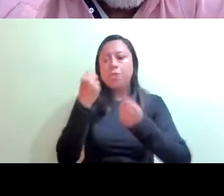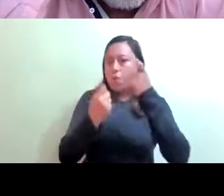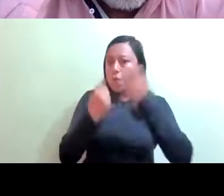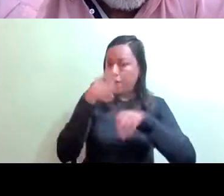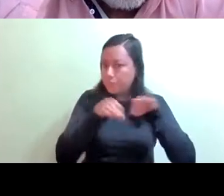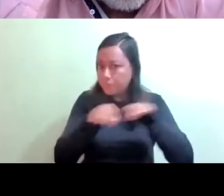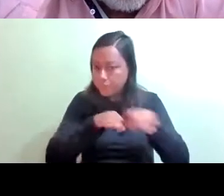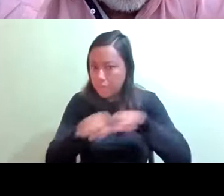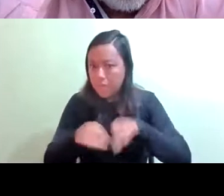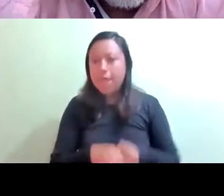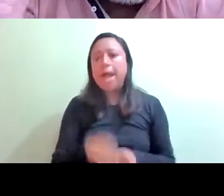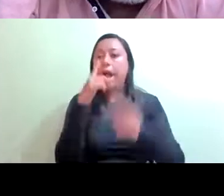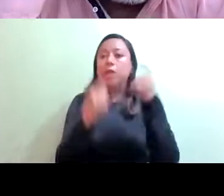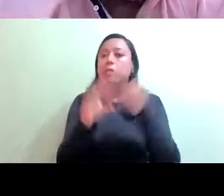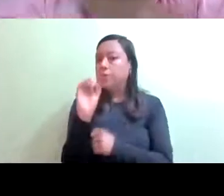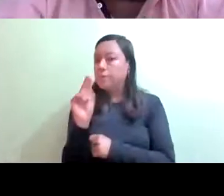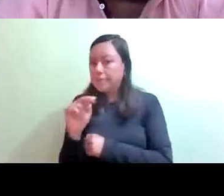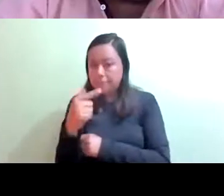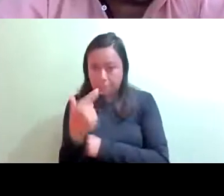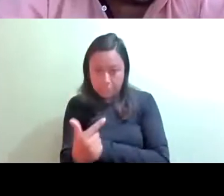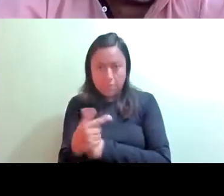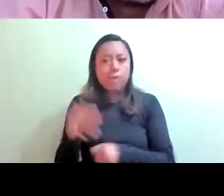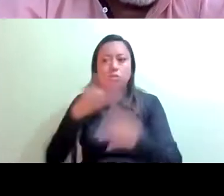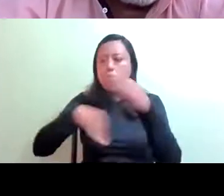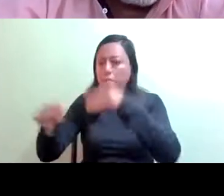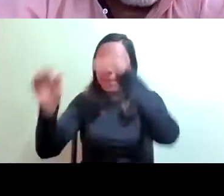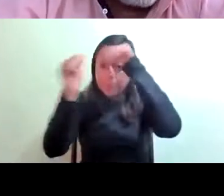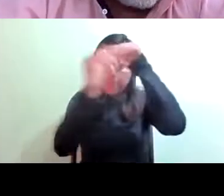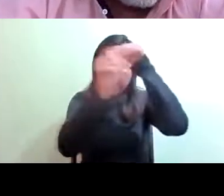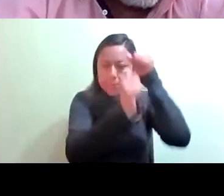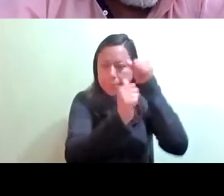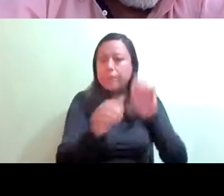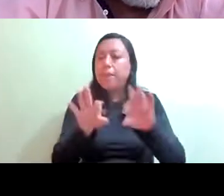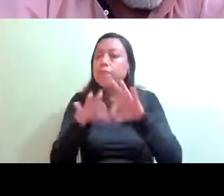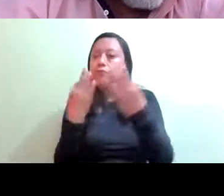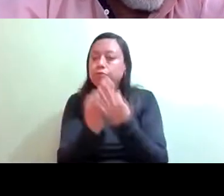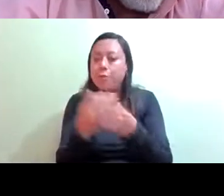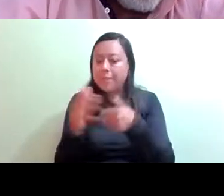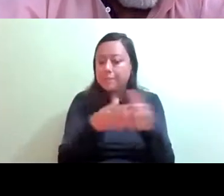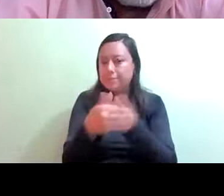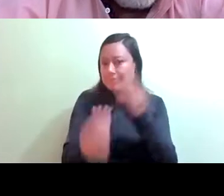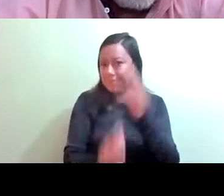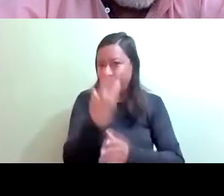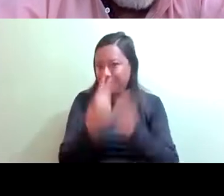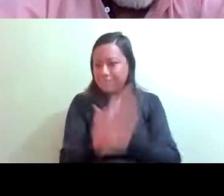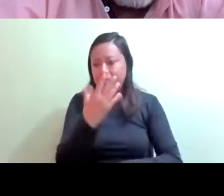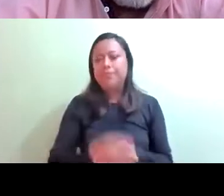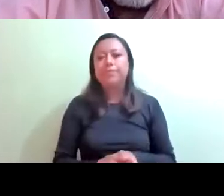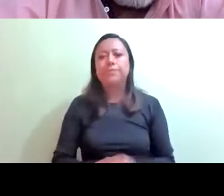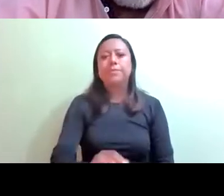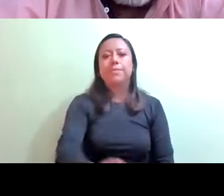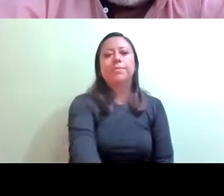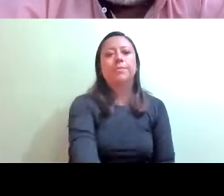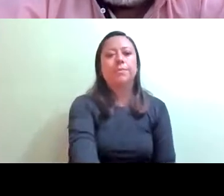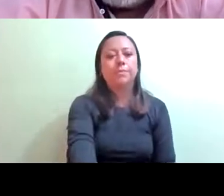algunas ONGs, coincidimos a través de estos medios modernos, el chat, en formar